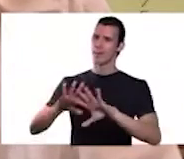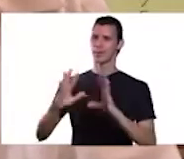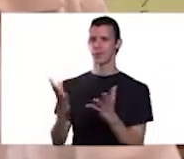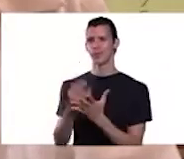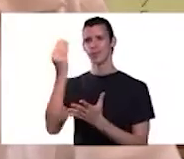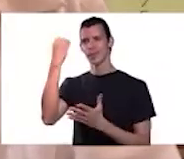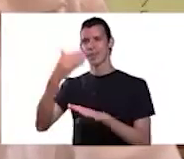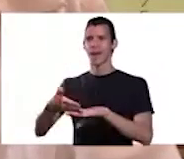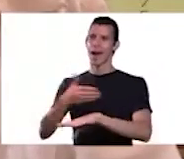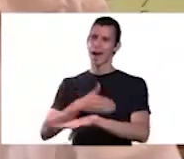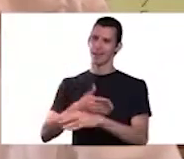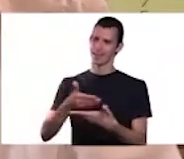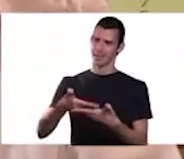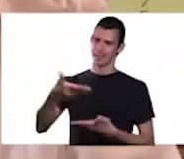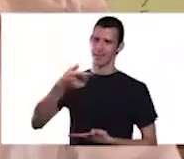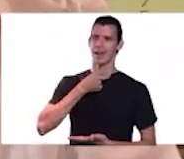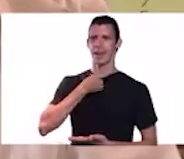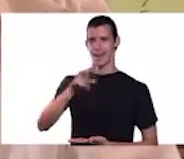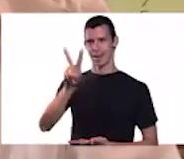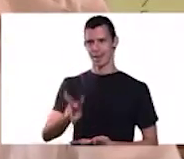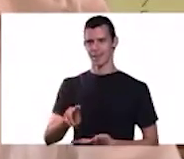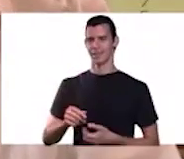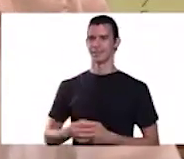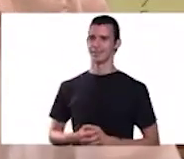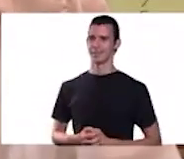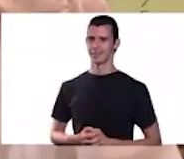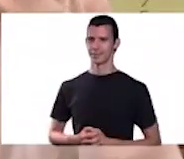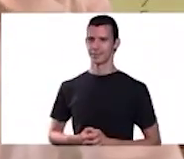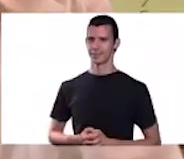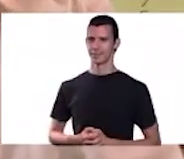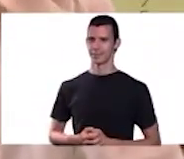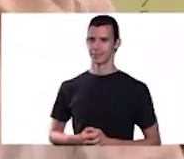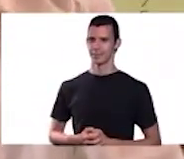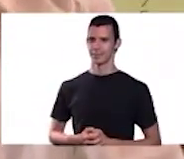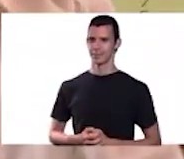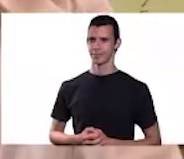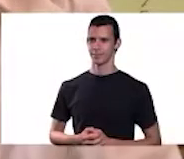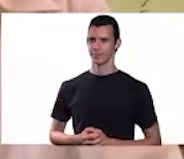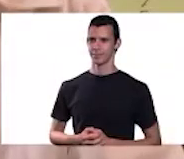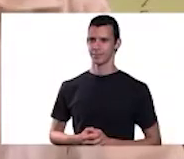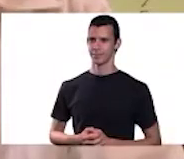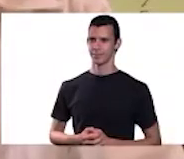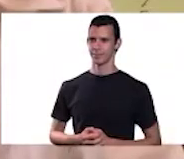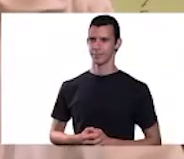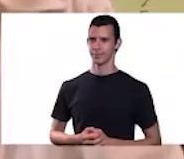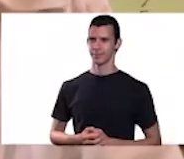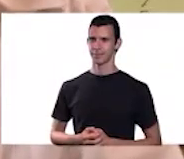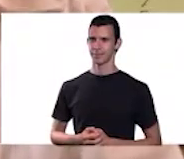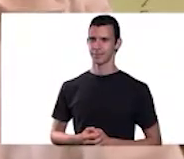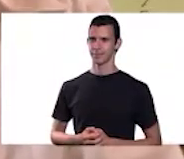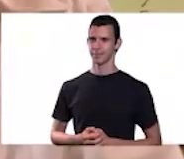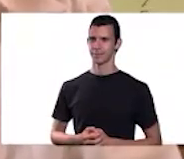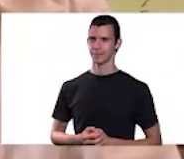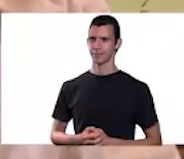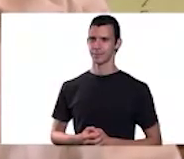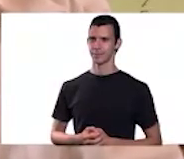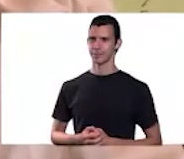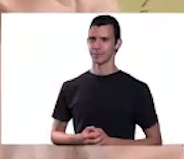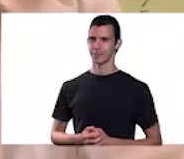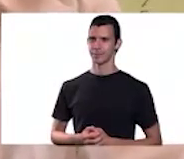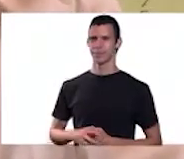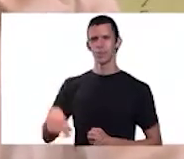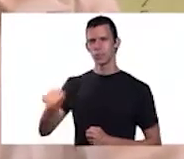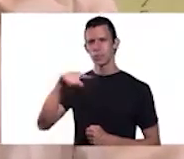esas pruebas que ya le estábamos orientando. Para contextualizar el momento de que